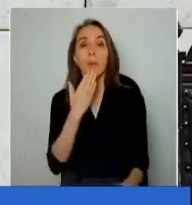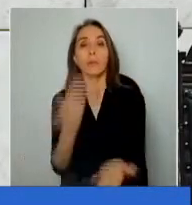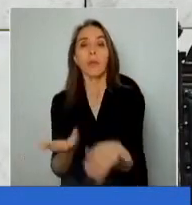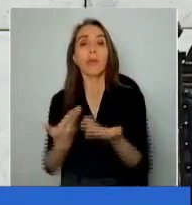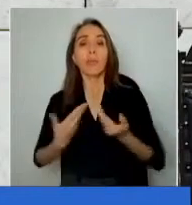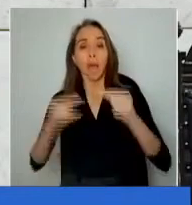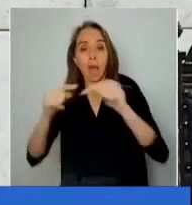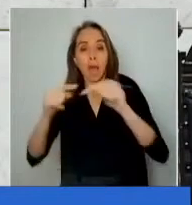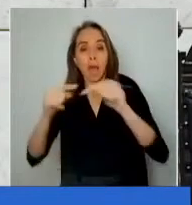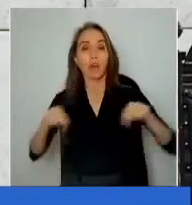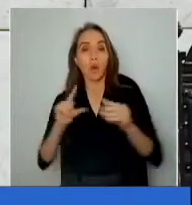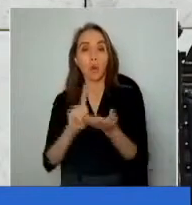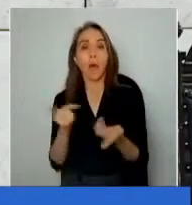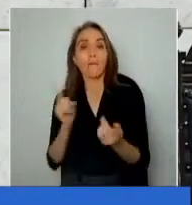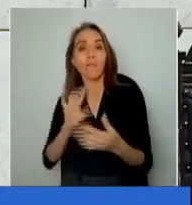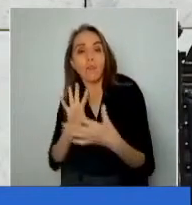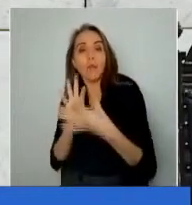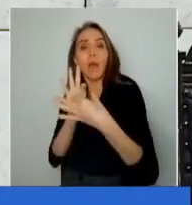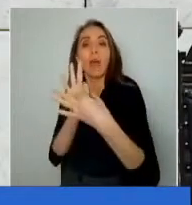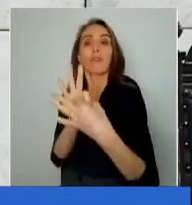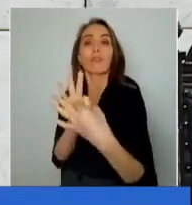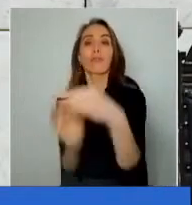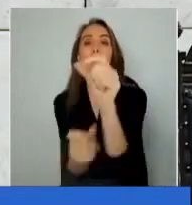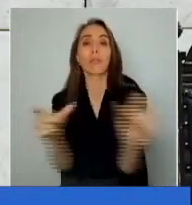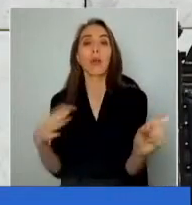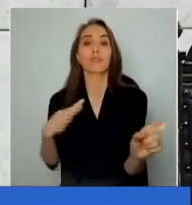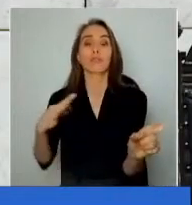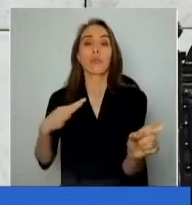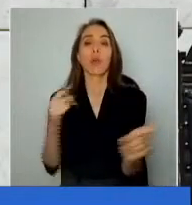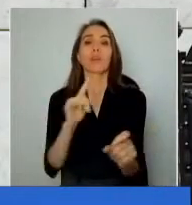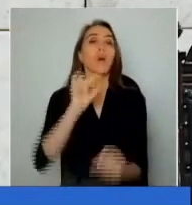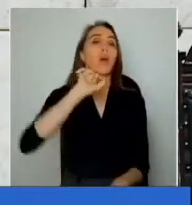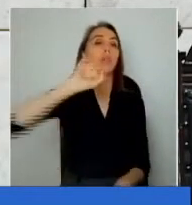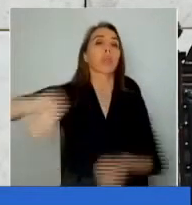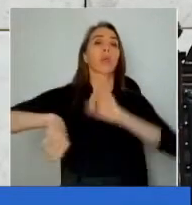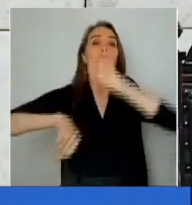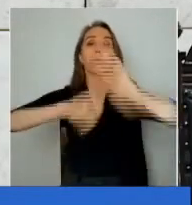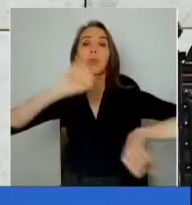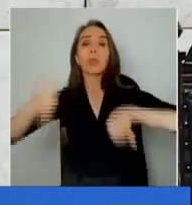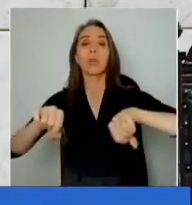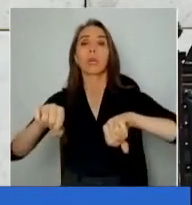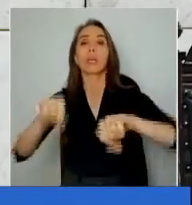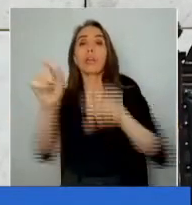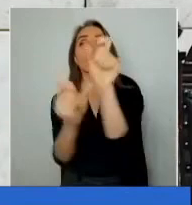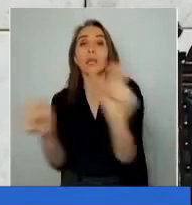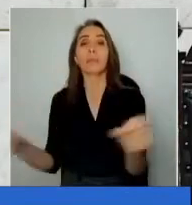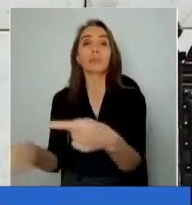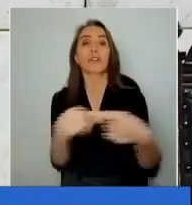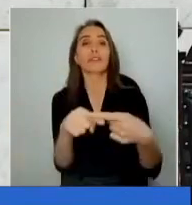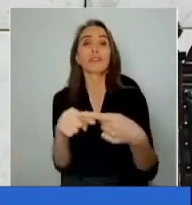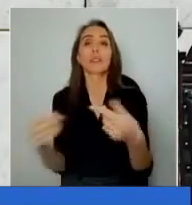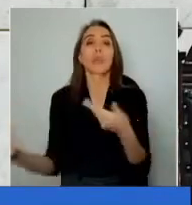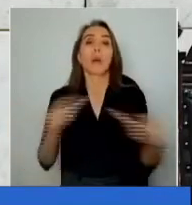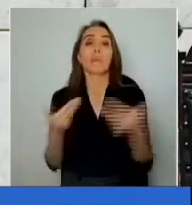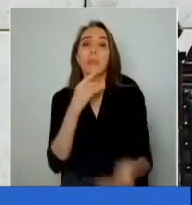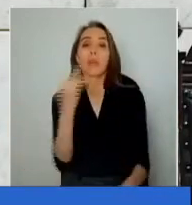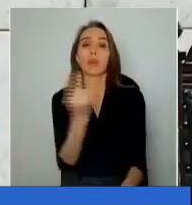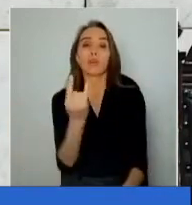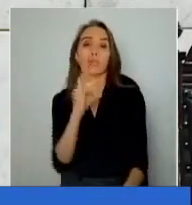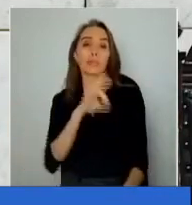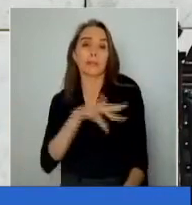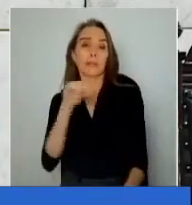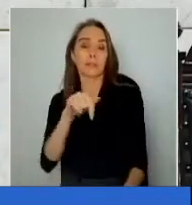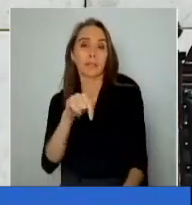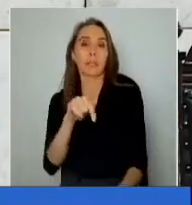reconectar con la ciudadanía y no ser indiferentes a las urgencias sociales de chile pero nada de esto hubiese sido posible